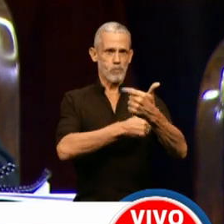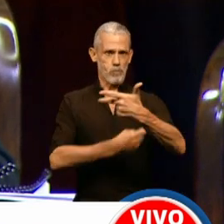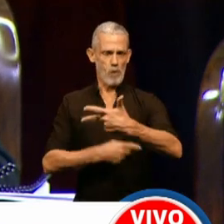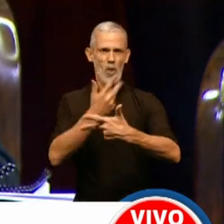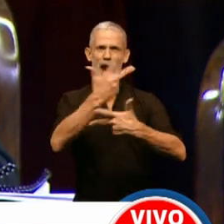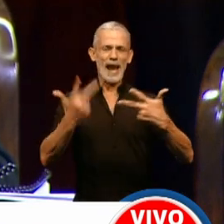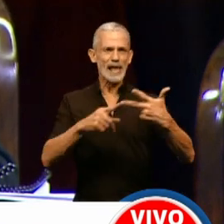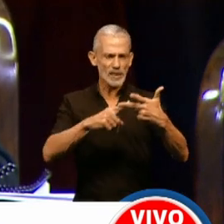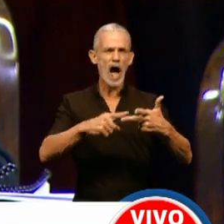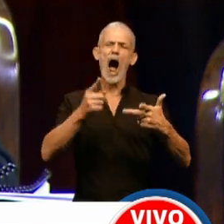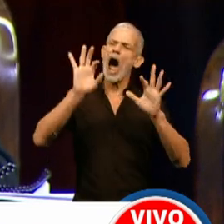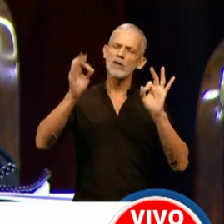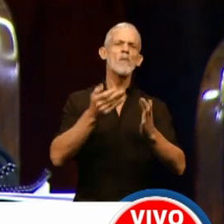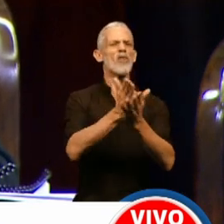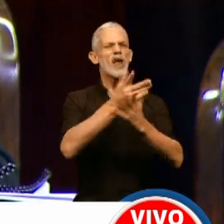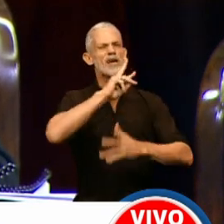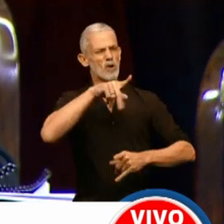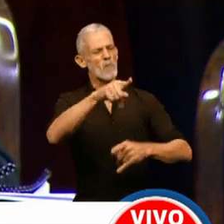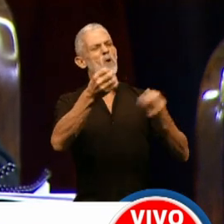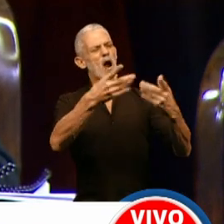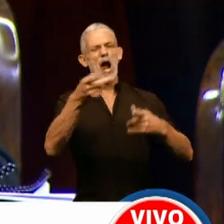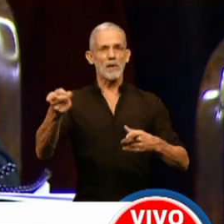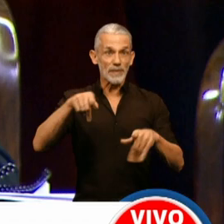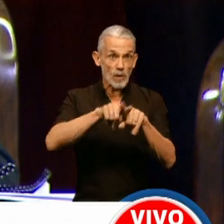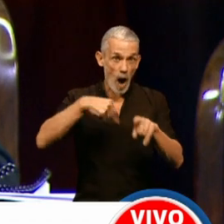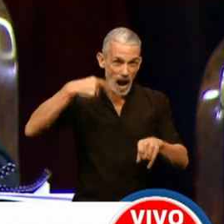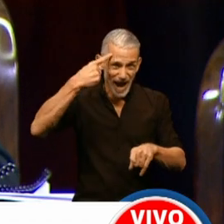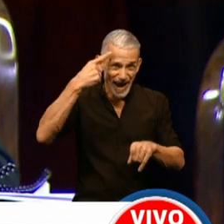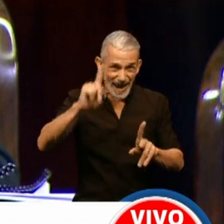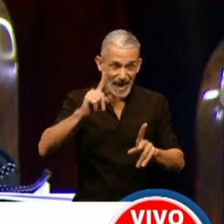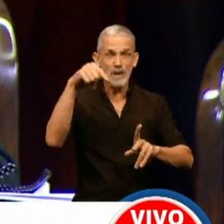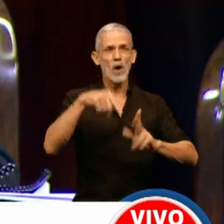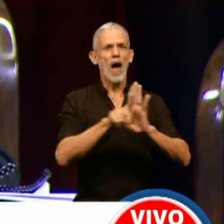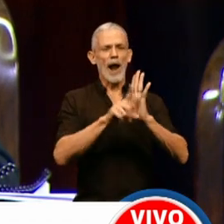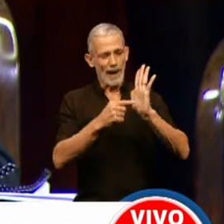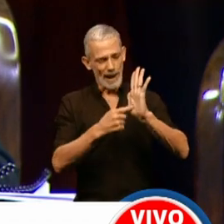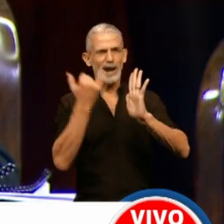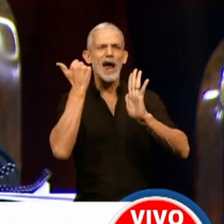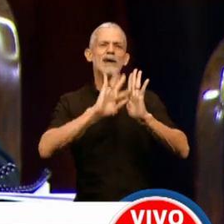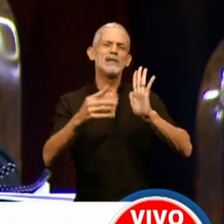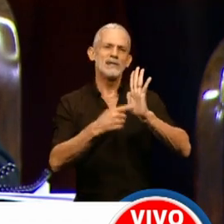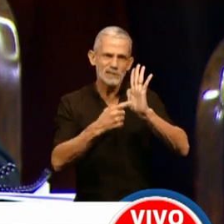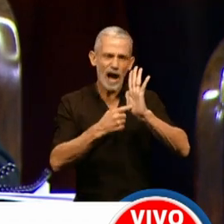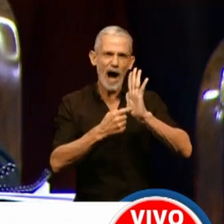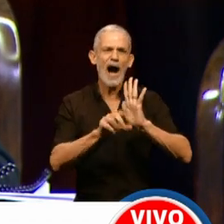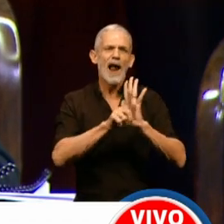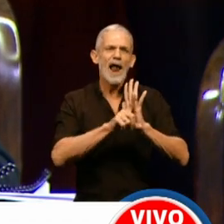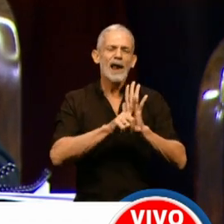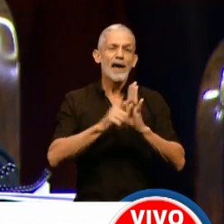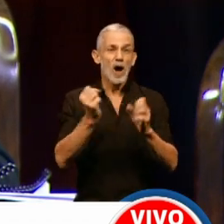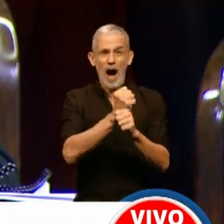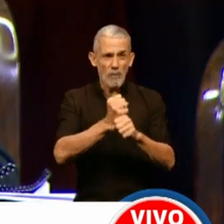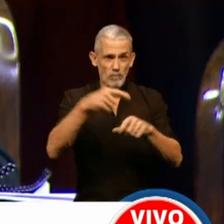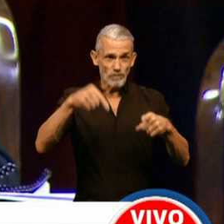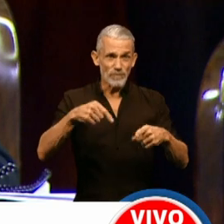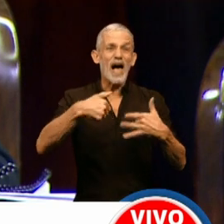estado reconociendo derechos de las mujeres como ahora creemos que va a efectivizarse esta ley que hoy estamos